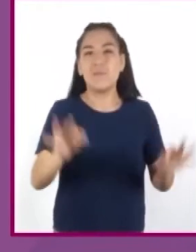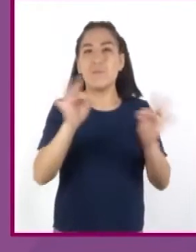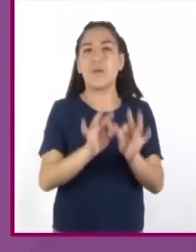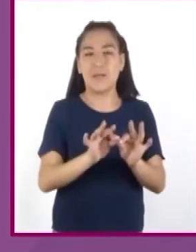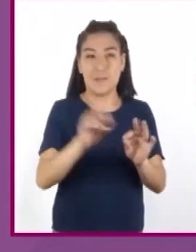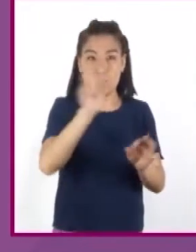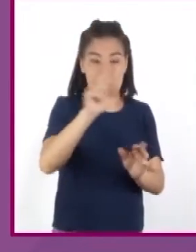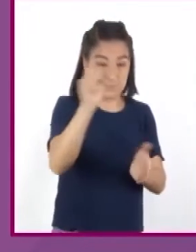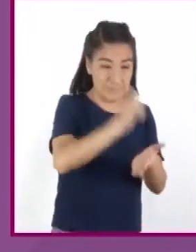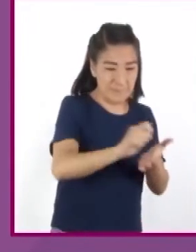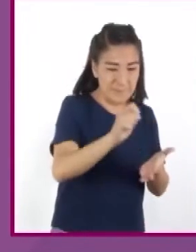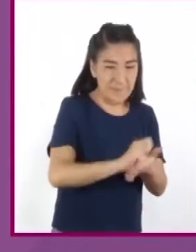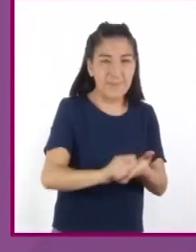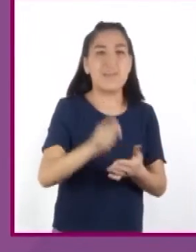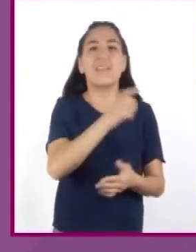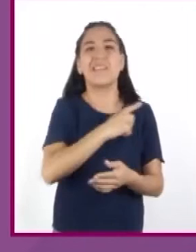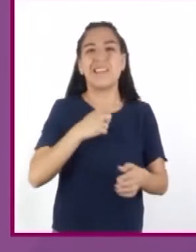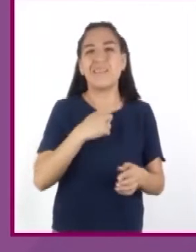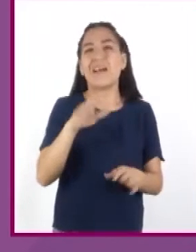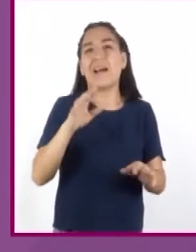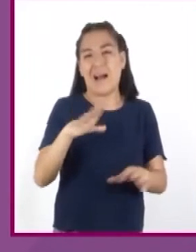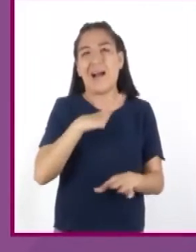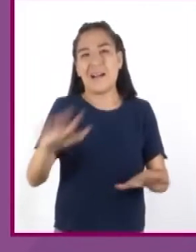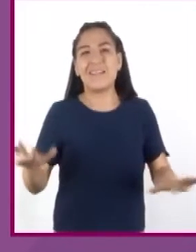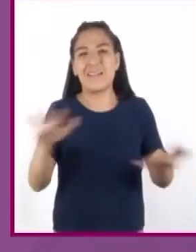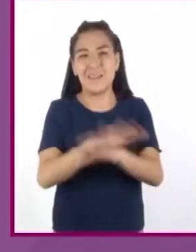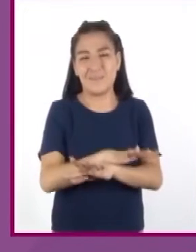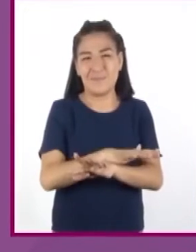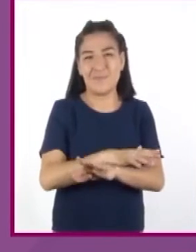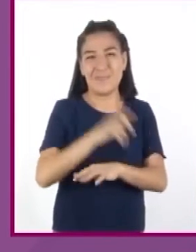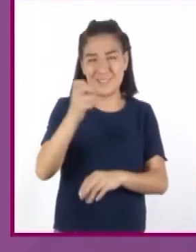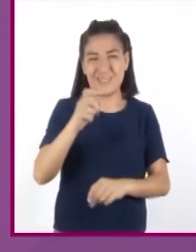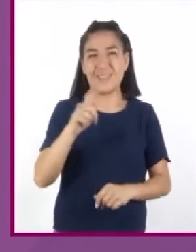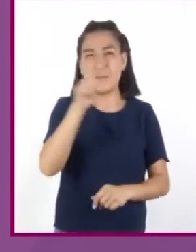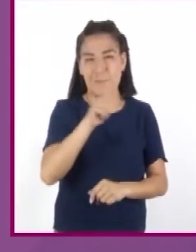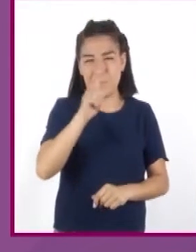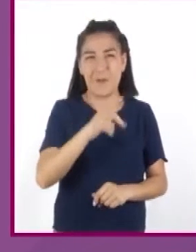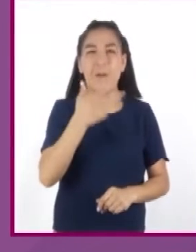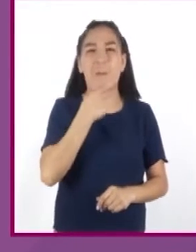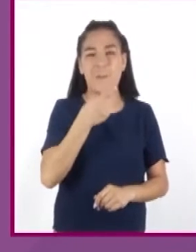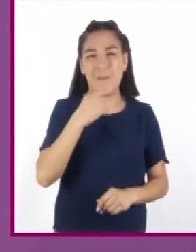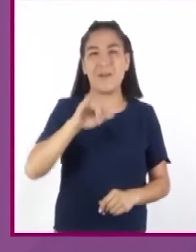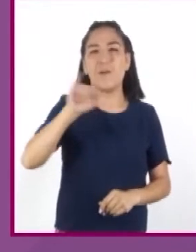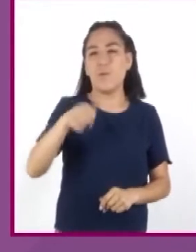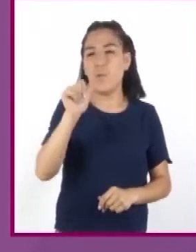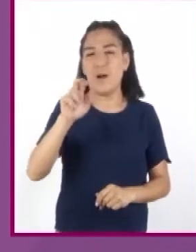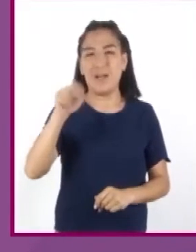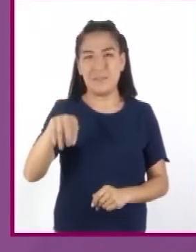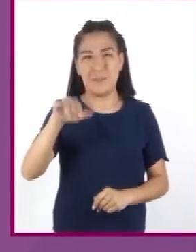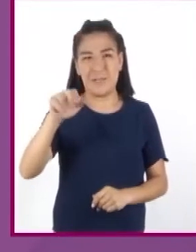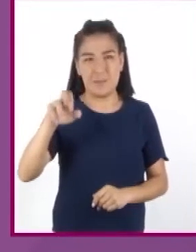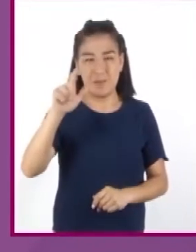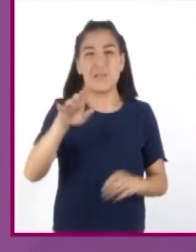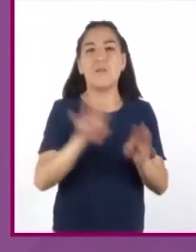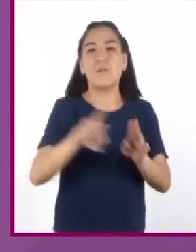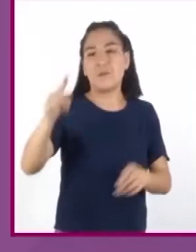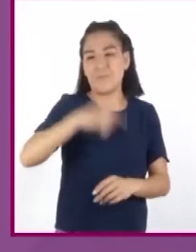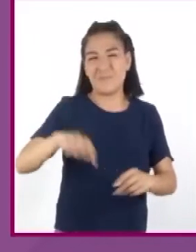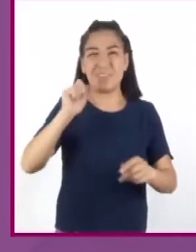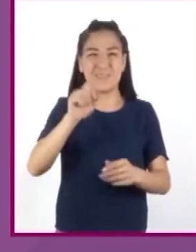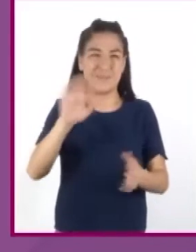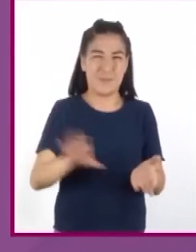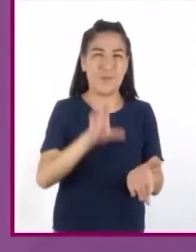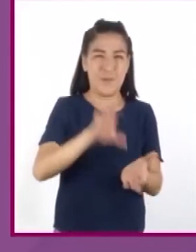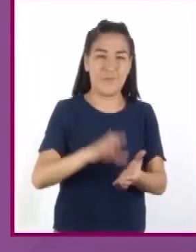momento de escribir, surgen alteraciones, pues como decía el lingüista Juan Manuel López Blanch, la torpeza auditiva de los